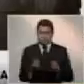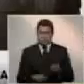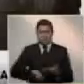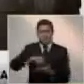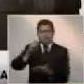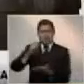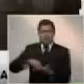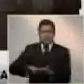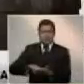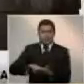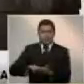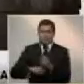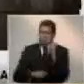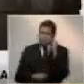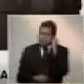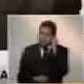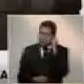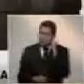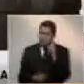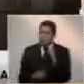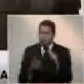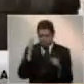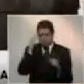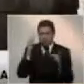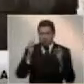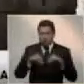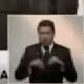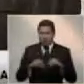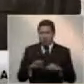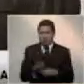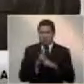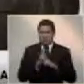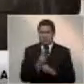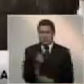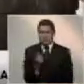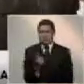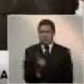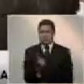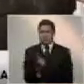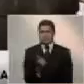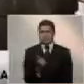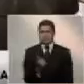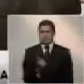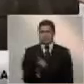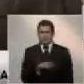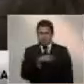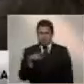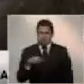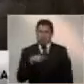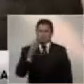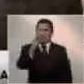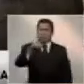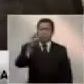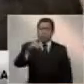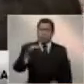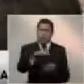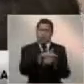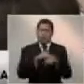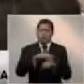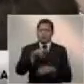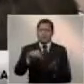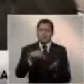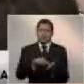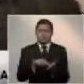firmó de como constancia, pues, de que él recibió la plata. Nosotros hacemos un llamado al gobierno